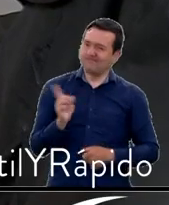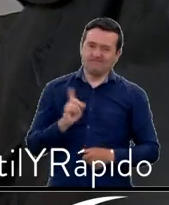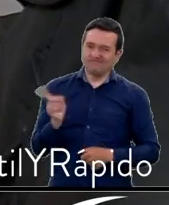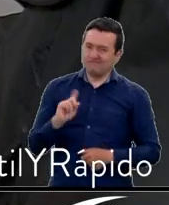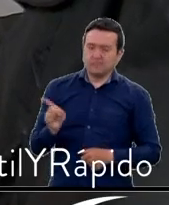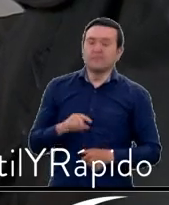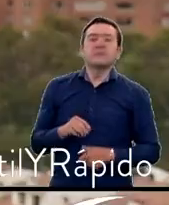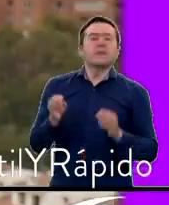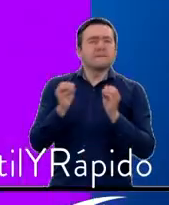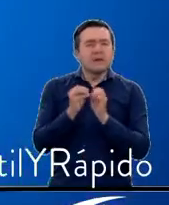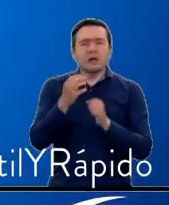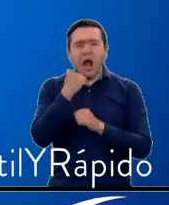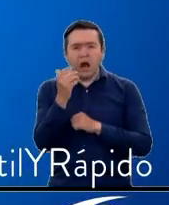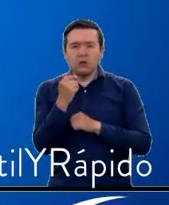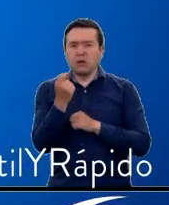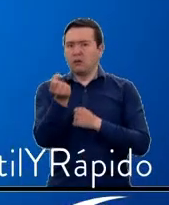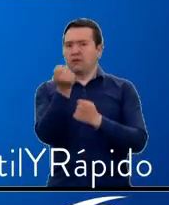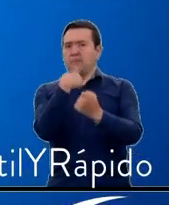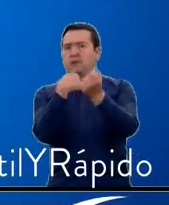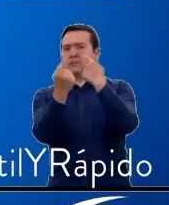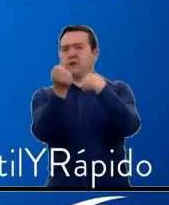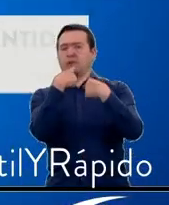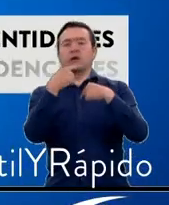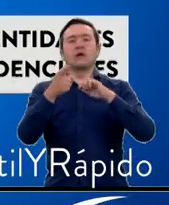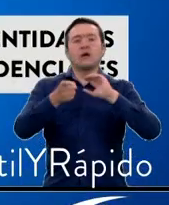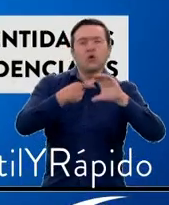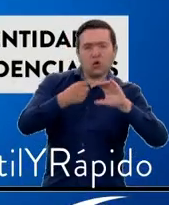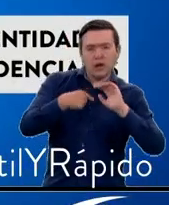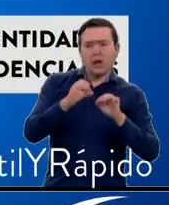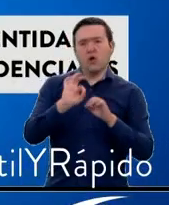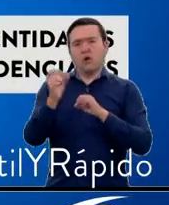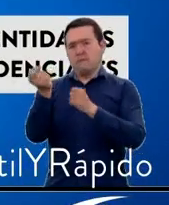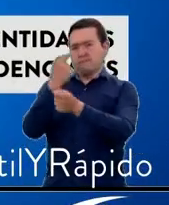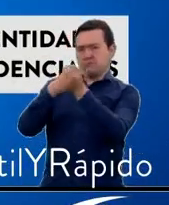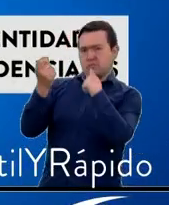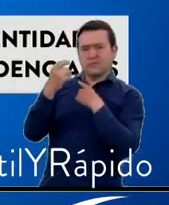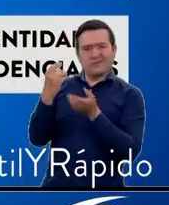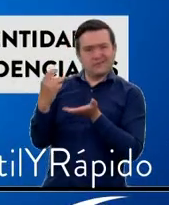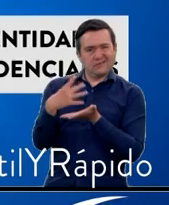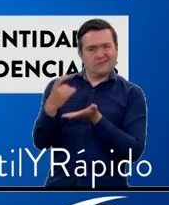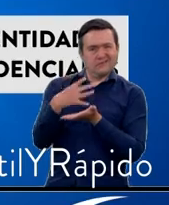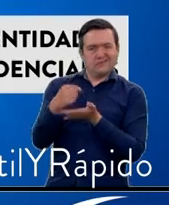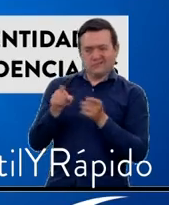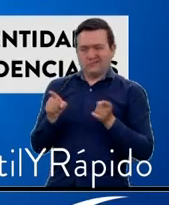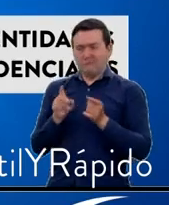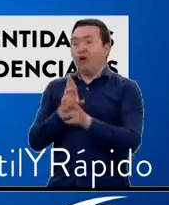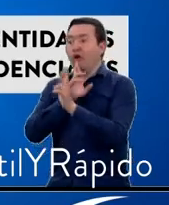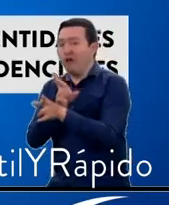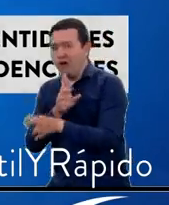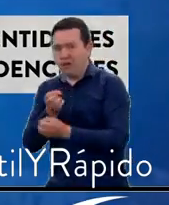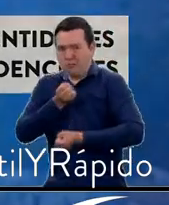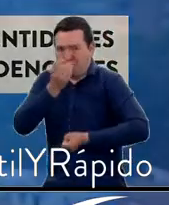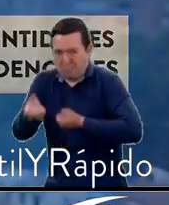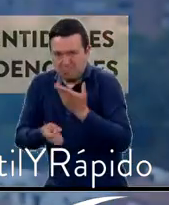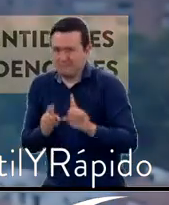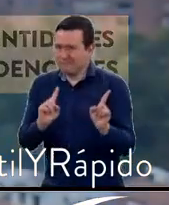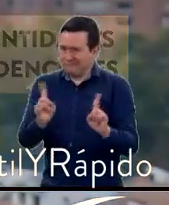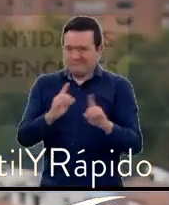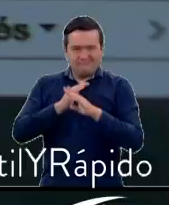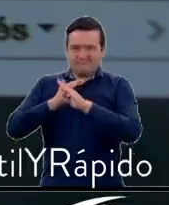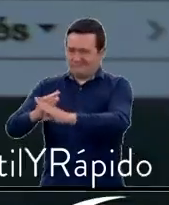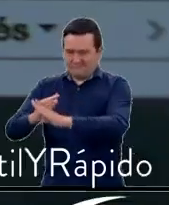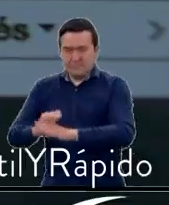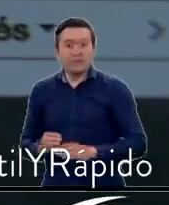personal solicitada a través de mails o de mensajes de texto. No atienda a ese tipo de mensajes de desconocidos y